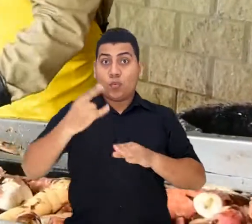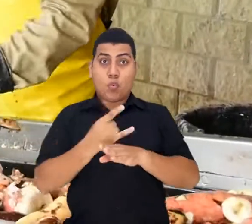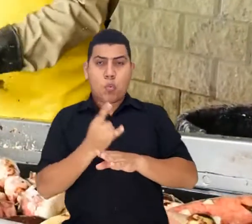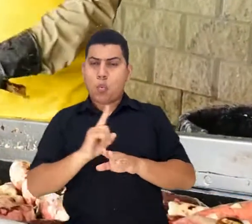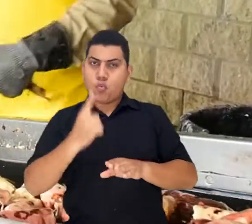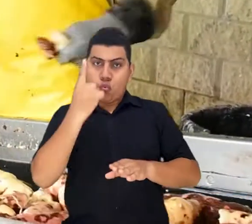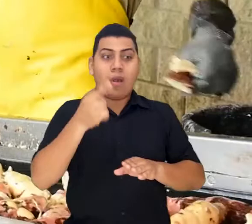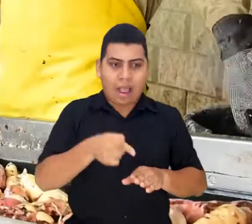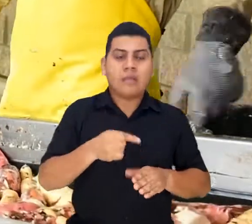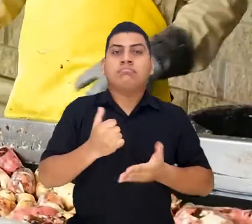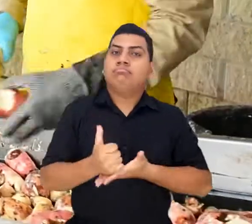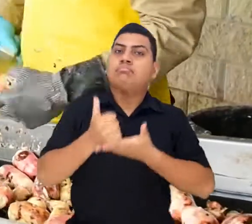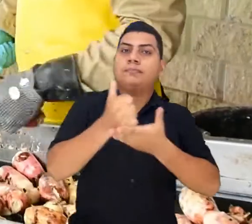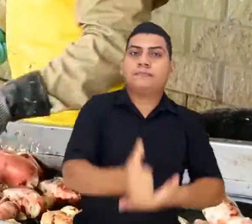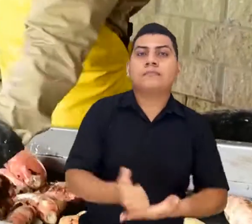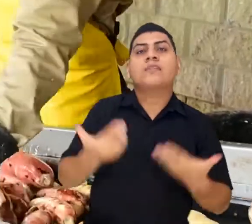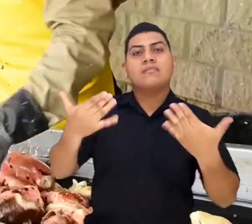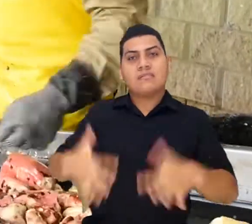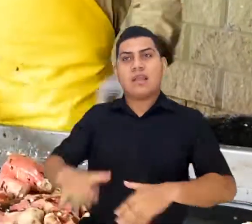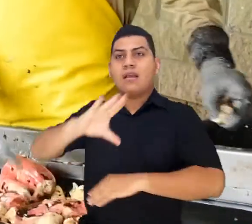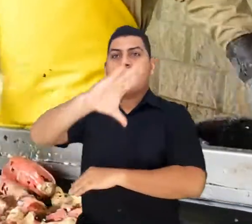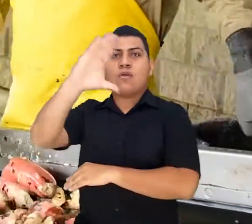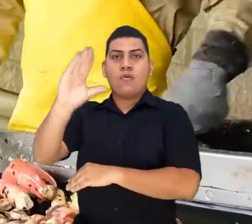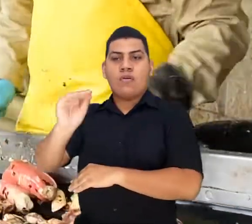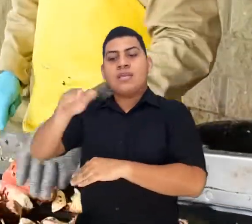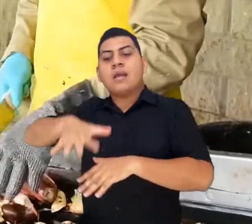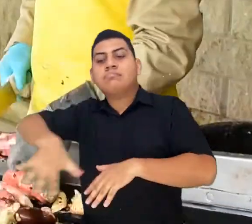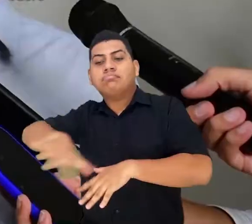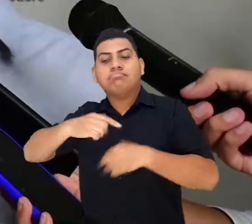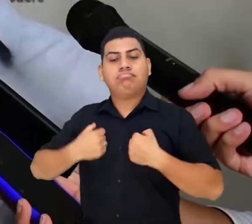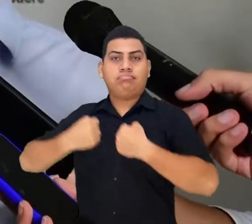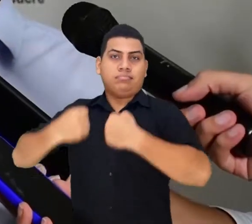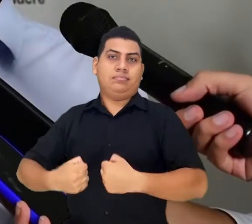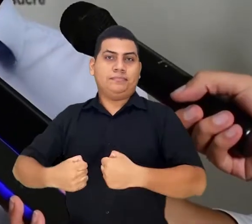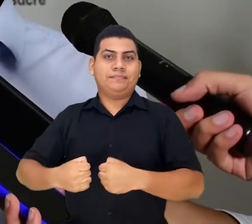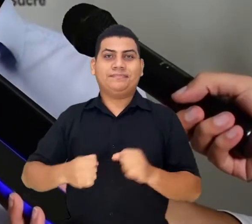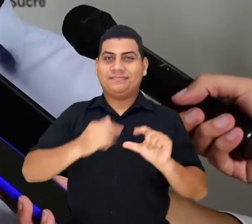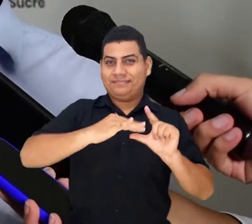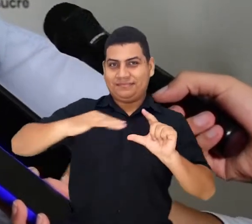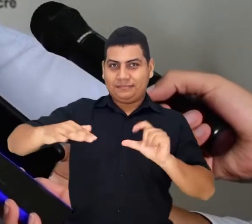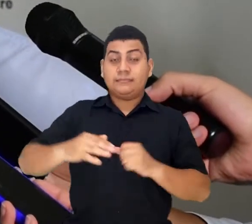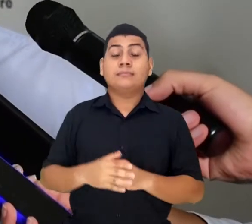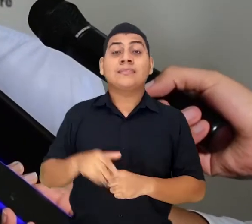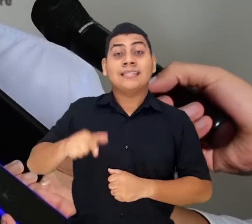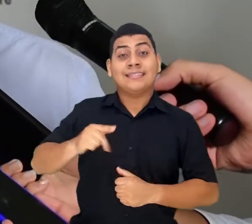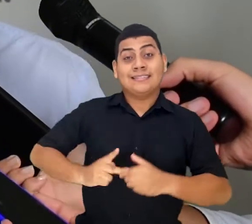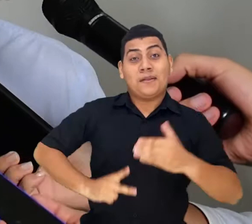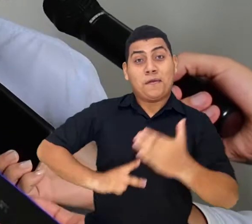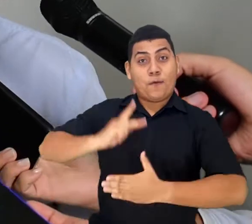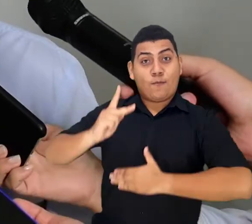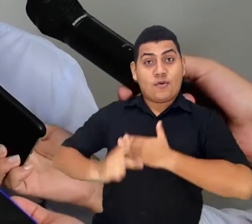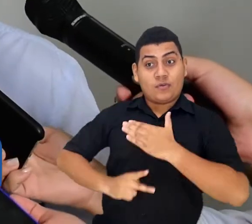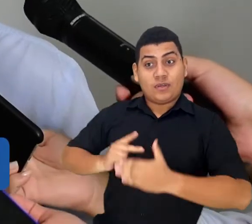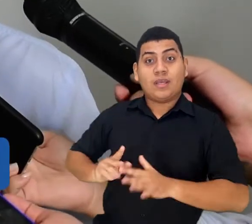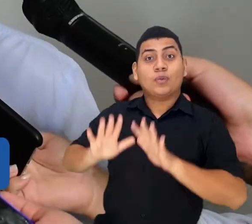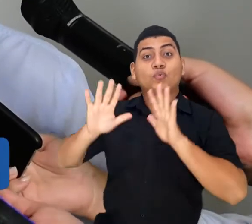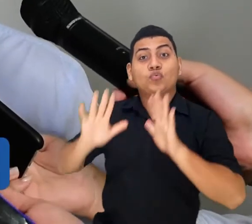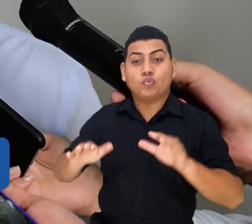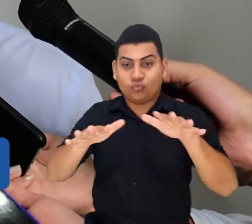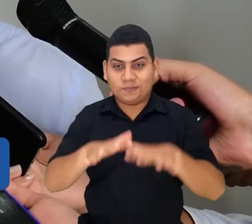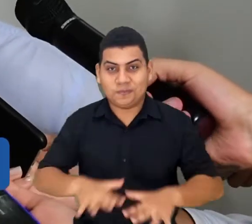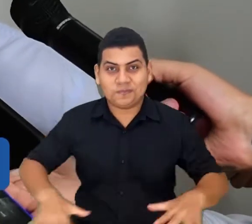departamental ya cuenta con un lote en el Golfo de Morrosquillo. Miremos el proyecto que se está haciendo para la región del